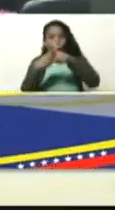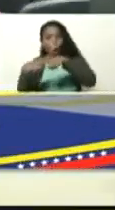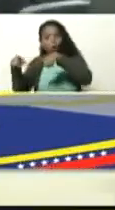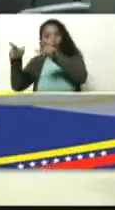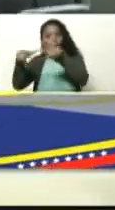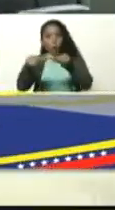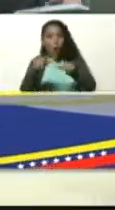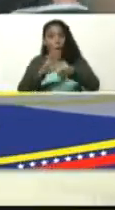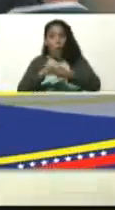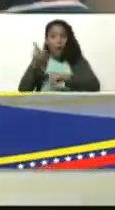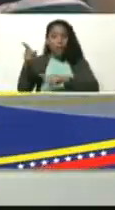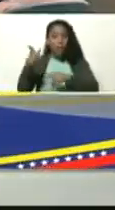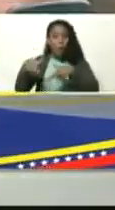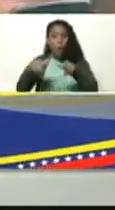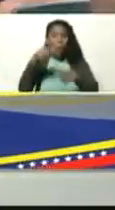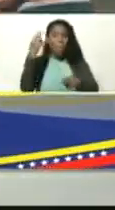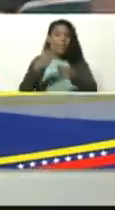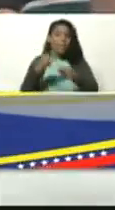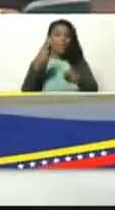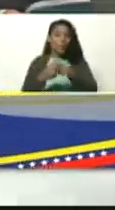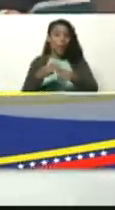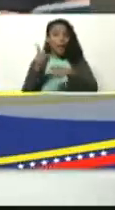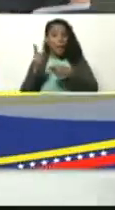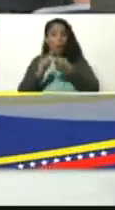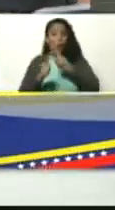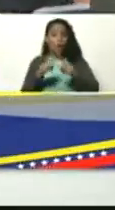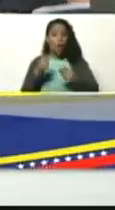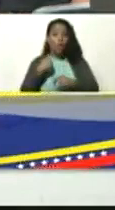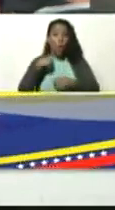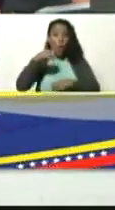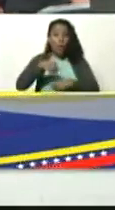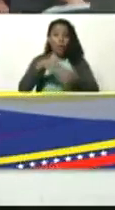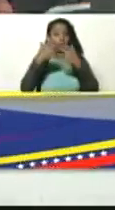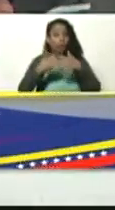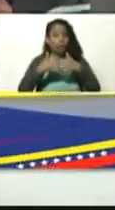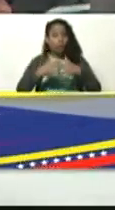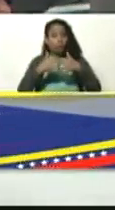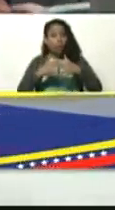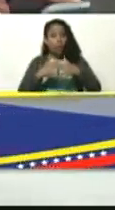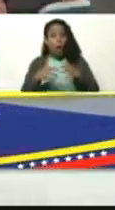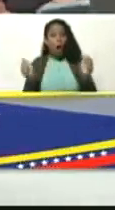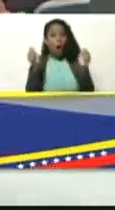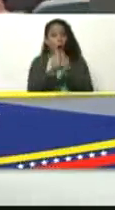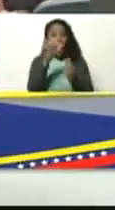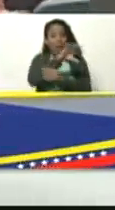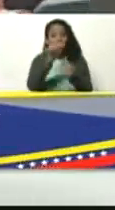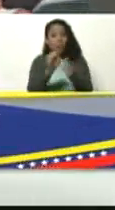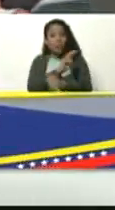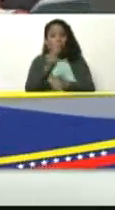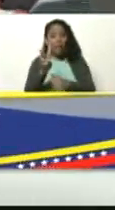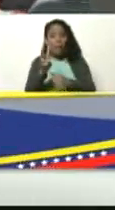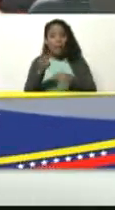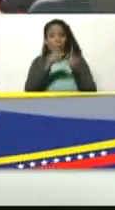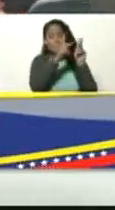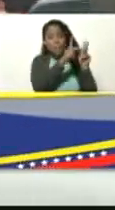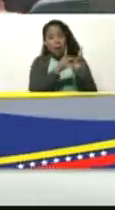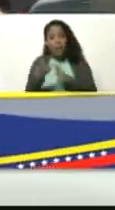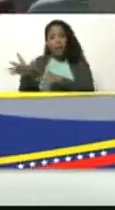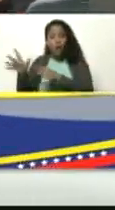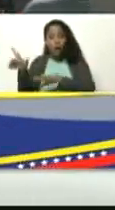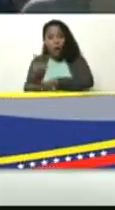estaban en zonas de riesgo. Bueno, son las cosas. Estaba ahorita analizando con el vicepresidente de Planificación para el